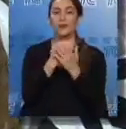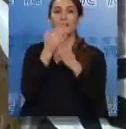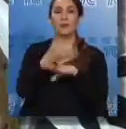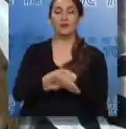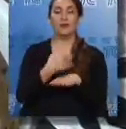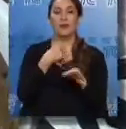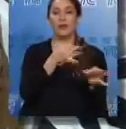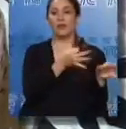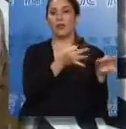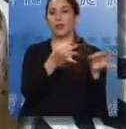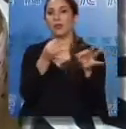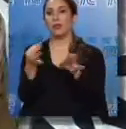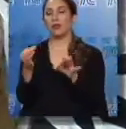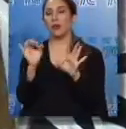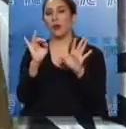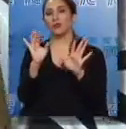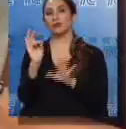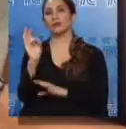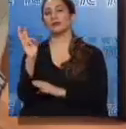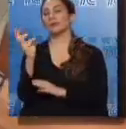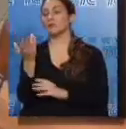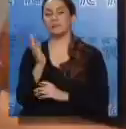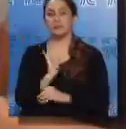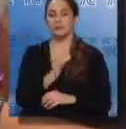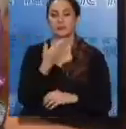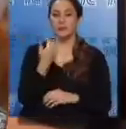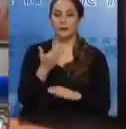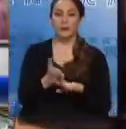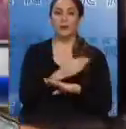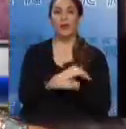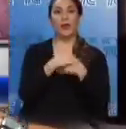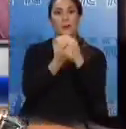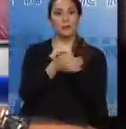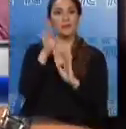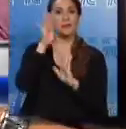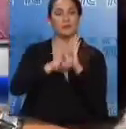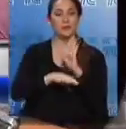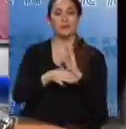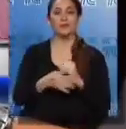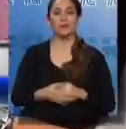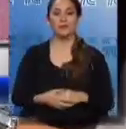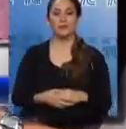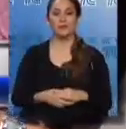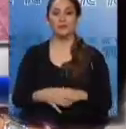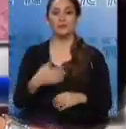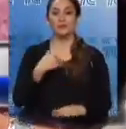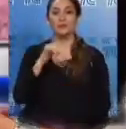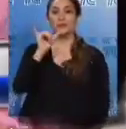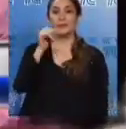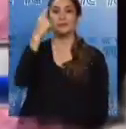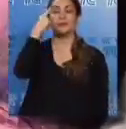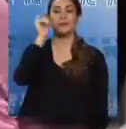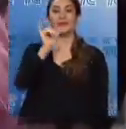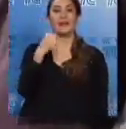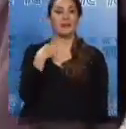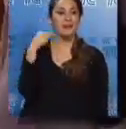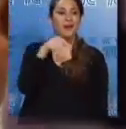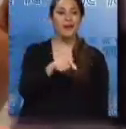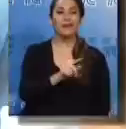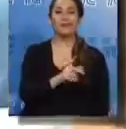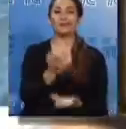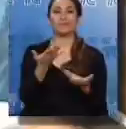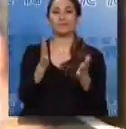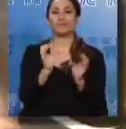después son 8, 7, 6. O sea, aprovecha el descuento. Yo hice la novela, me vine hasta el sábado pensando que iban a cobrar el